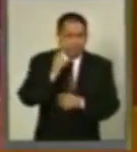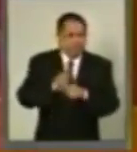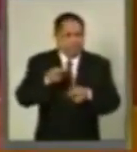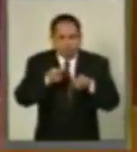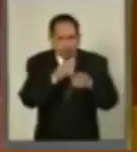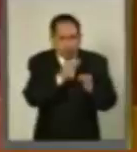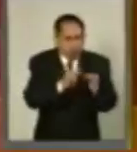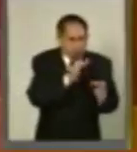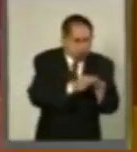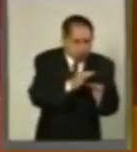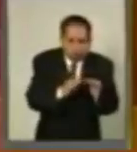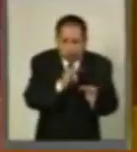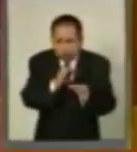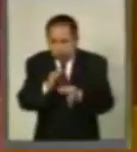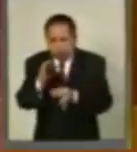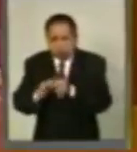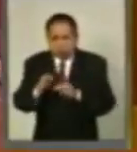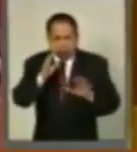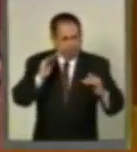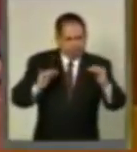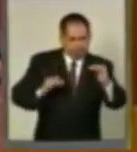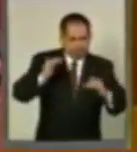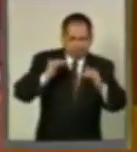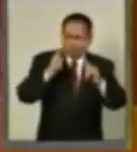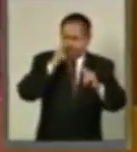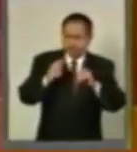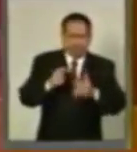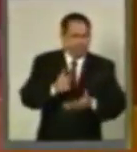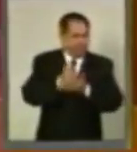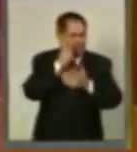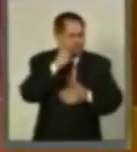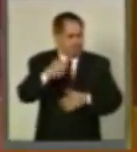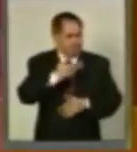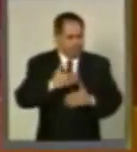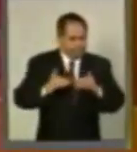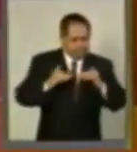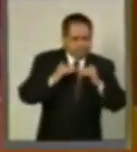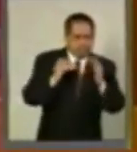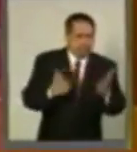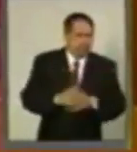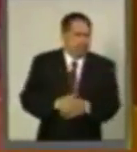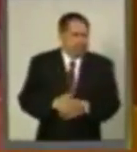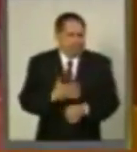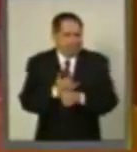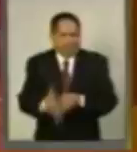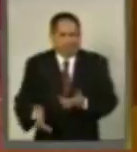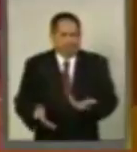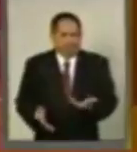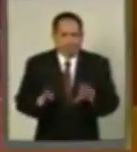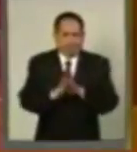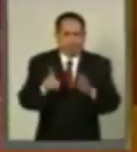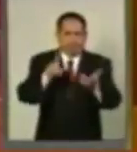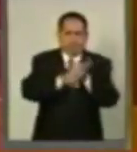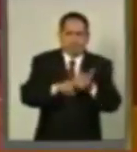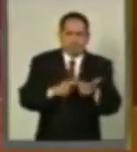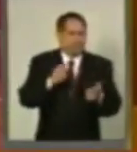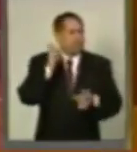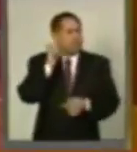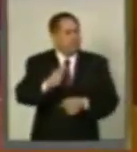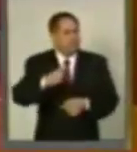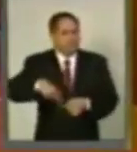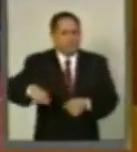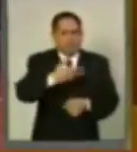implicaría haberle hecho un contrapeso al presidente de la República, cosa que es inaceptable en un país con